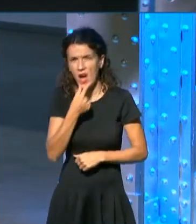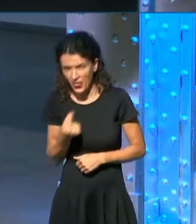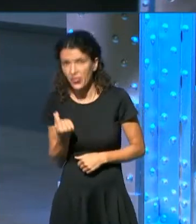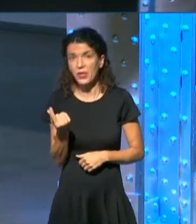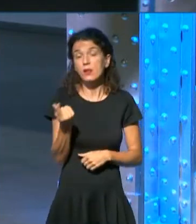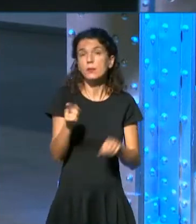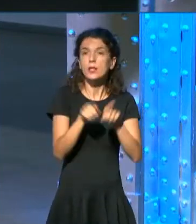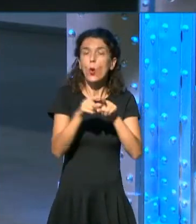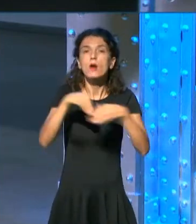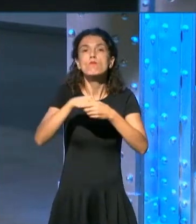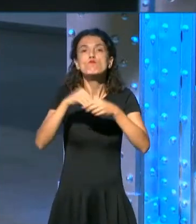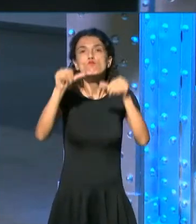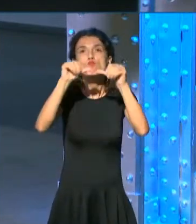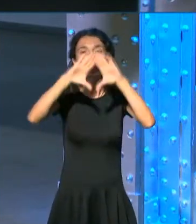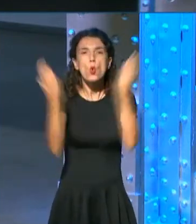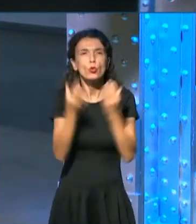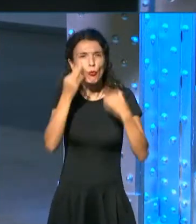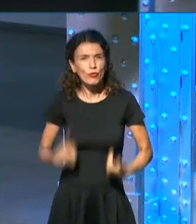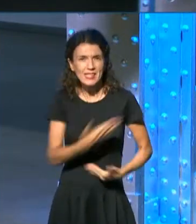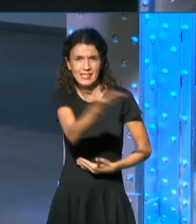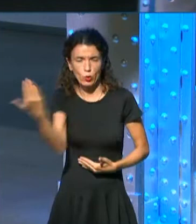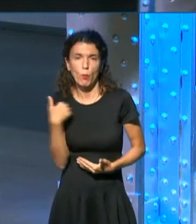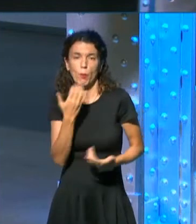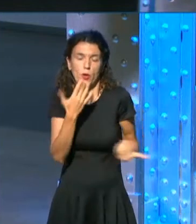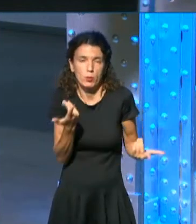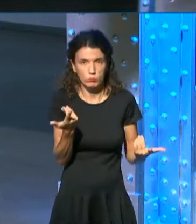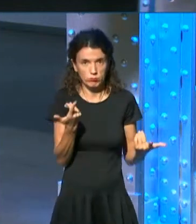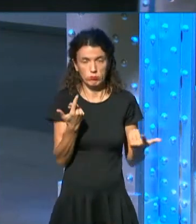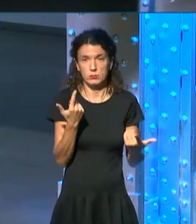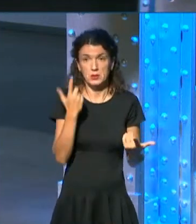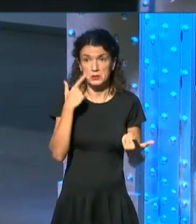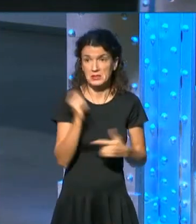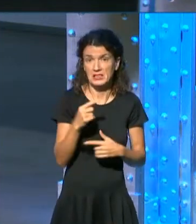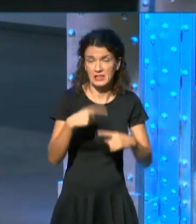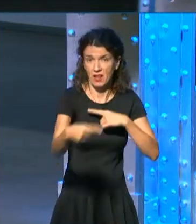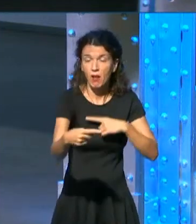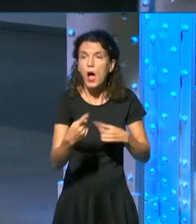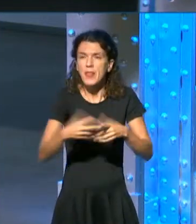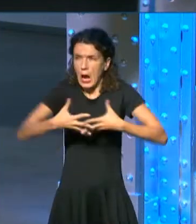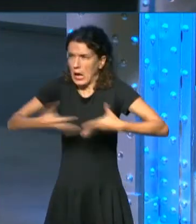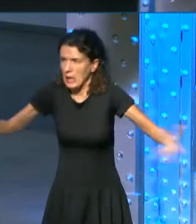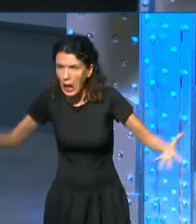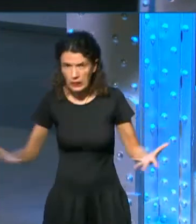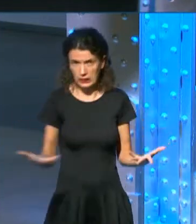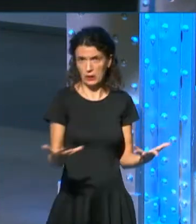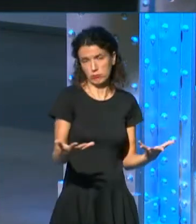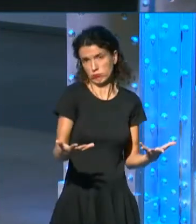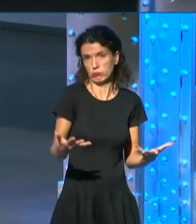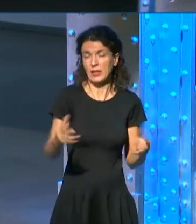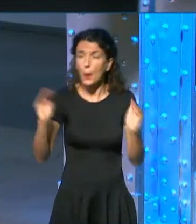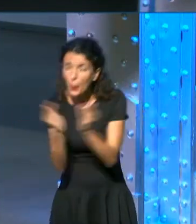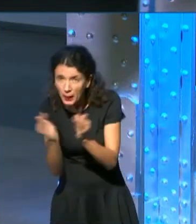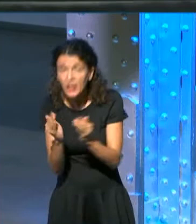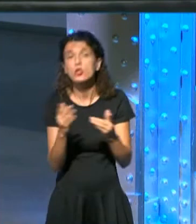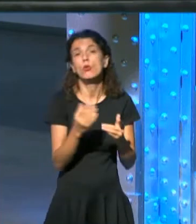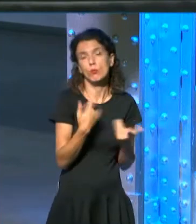son las dimensiones del mundo físico, desde lo cotidiano hasta lo increíblemente grande y lo increíblemente pequeño.